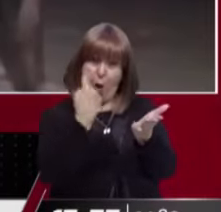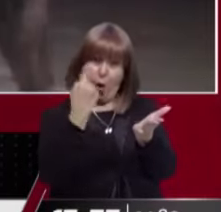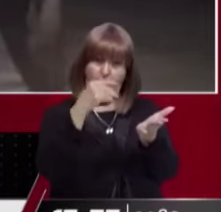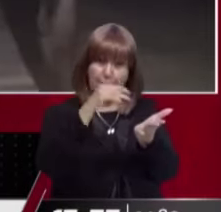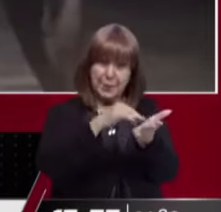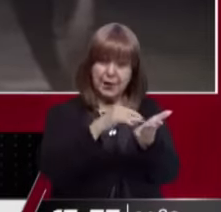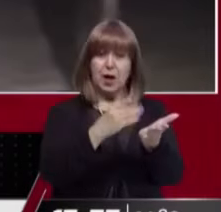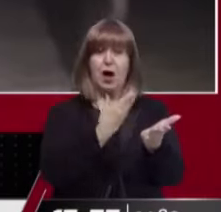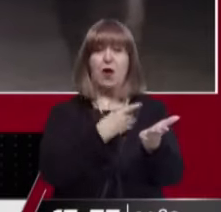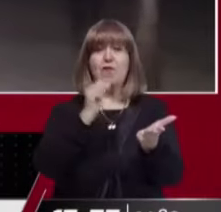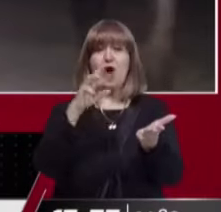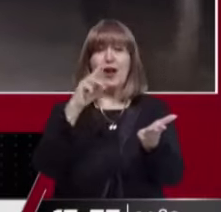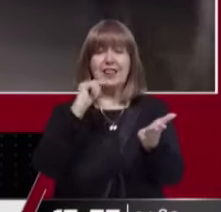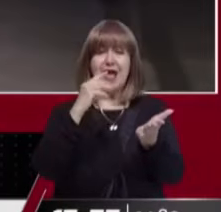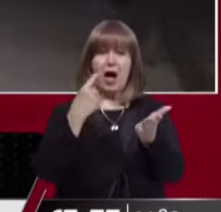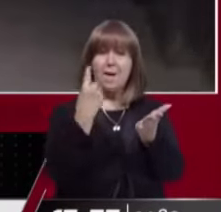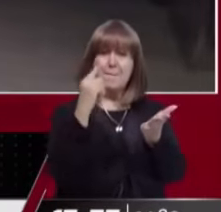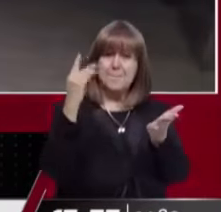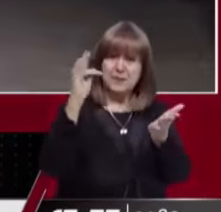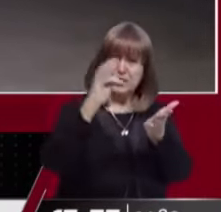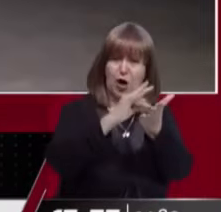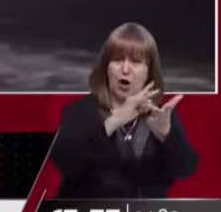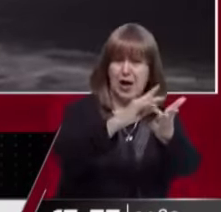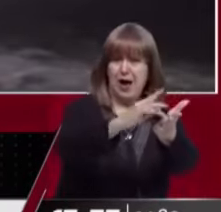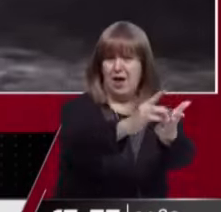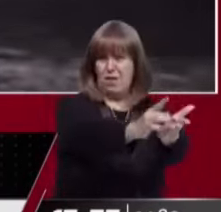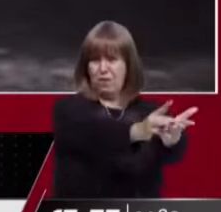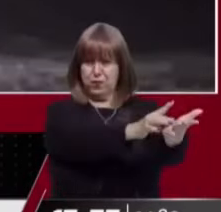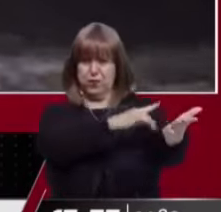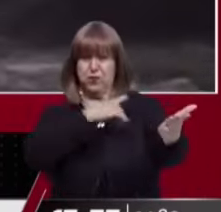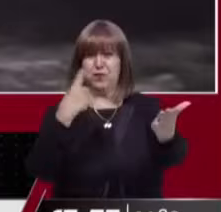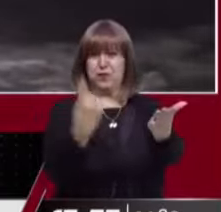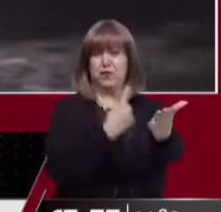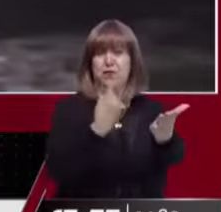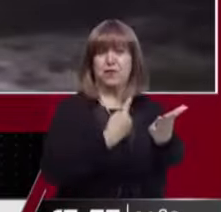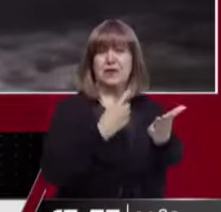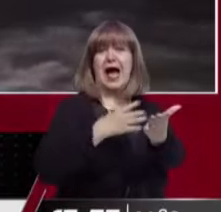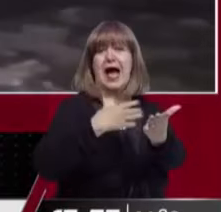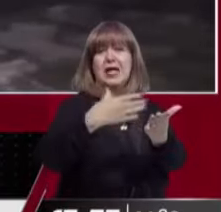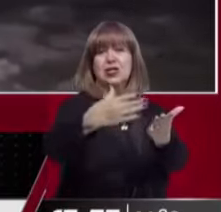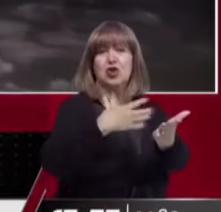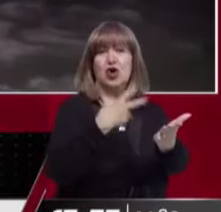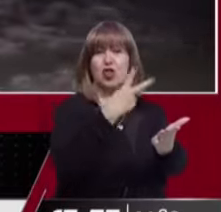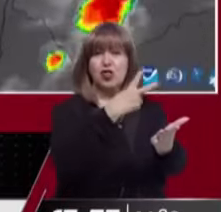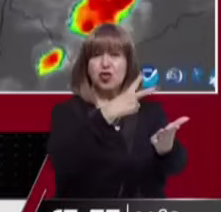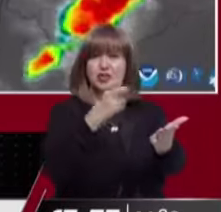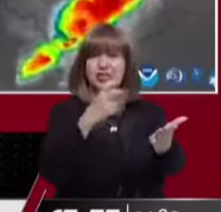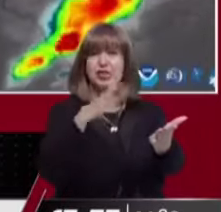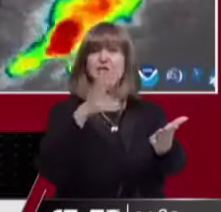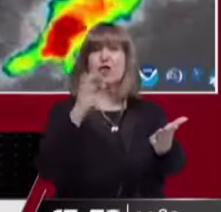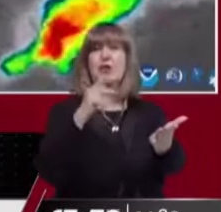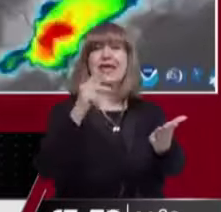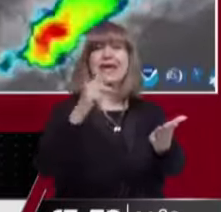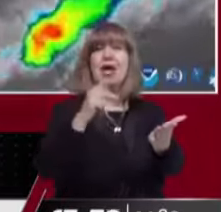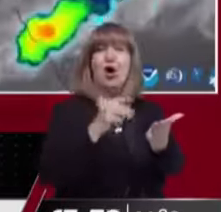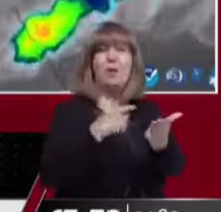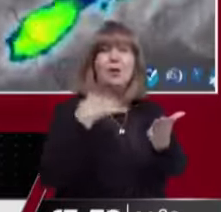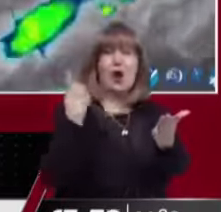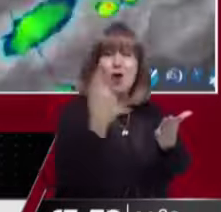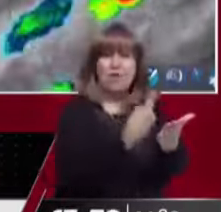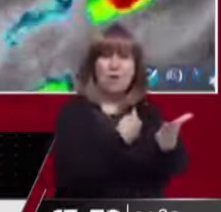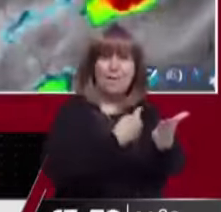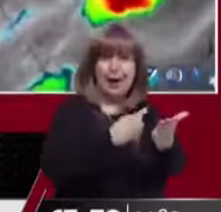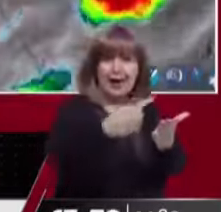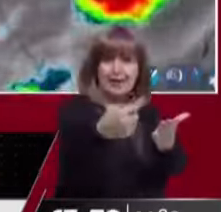Florida, se va a expandir mucho, ¿no? En un ancho de entre 200 y 250 kilómetros.